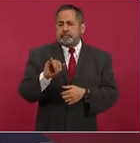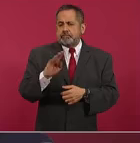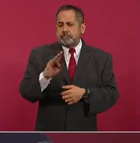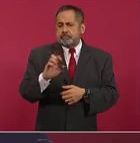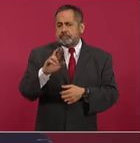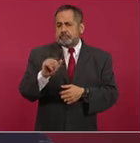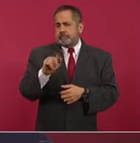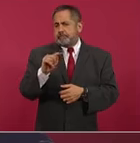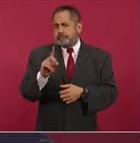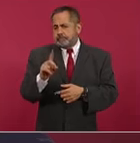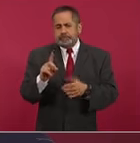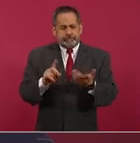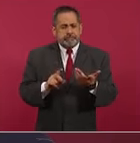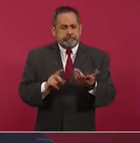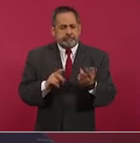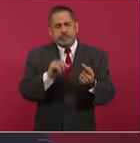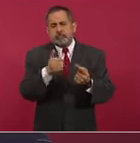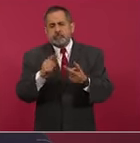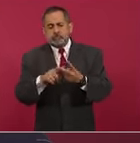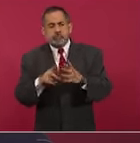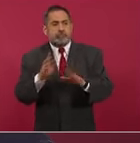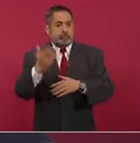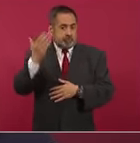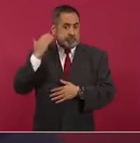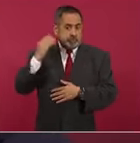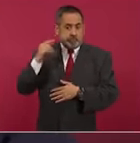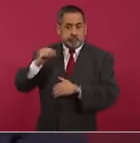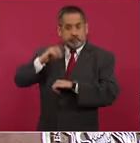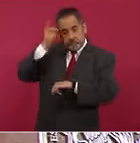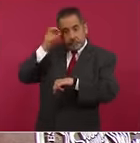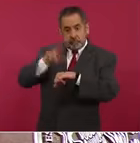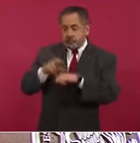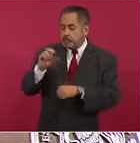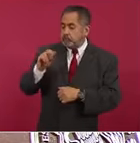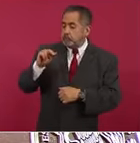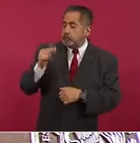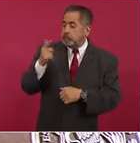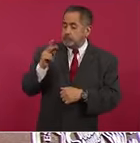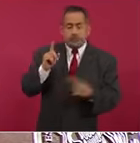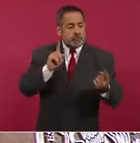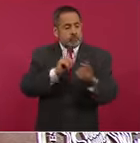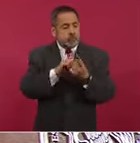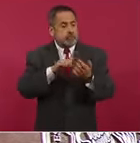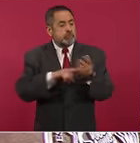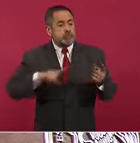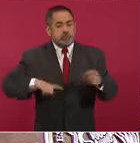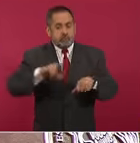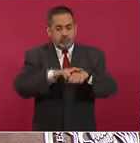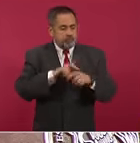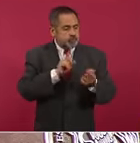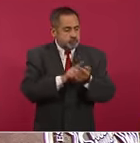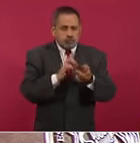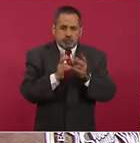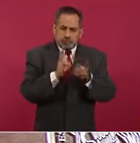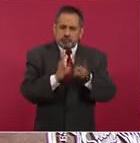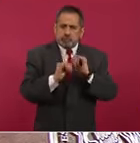Ha habido reuniones del director de Conagua con el gobernador y hoy voy yo a